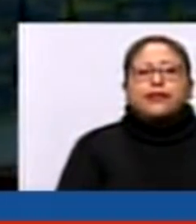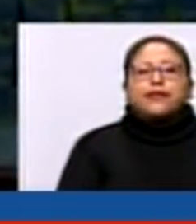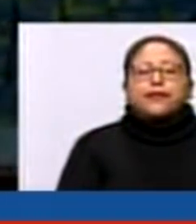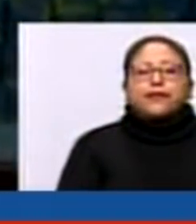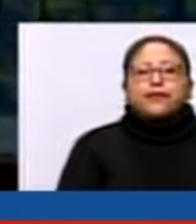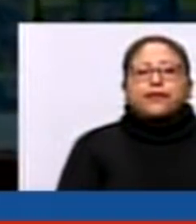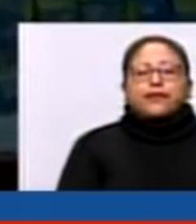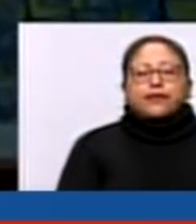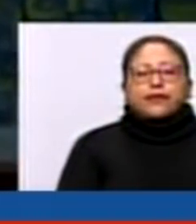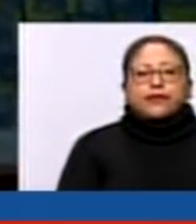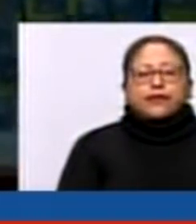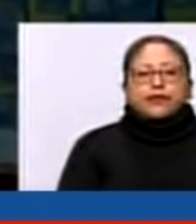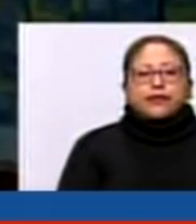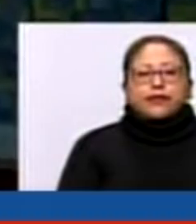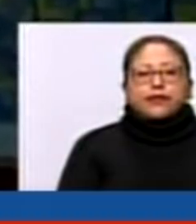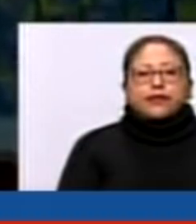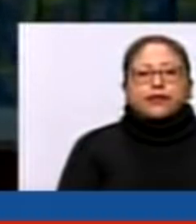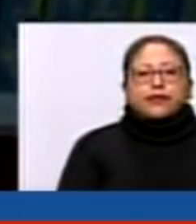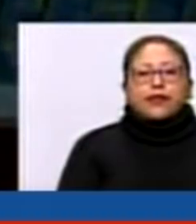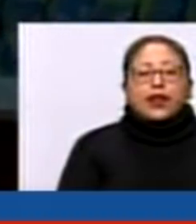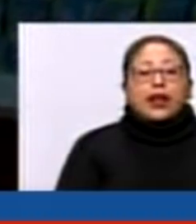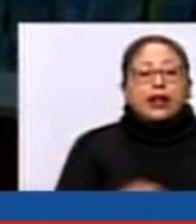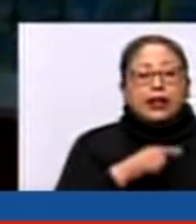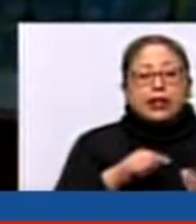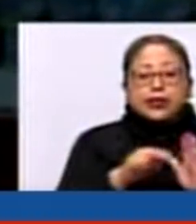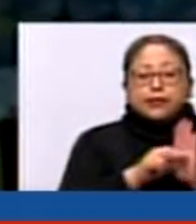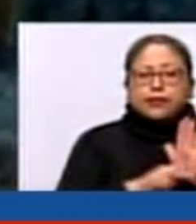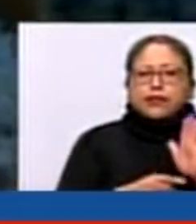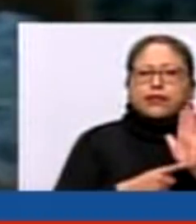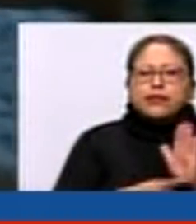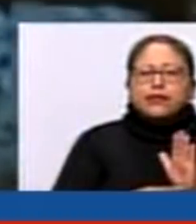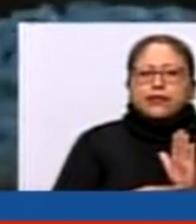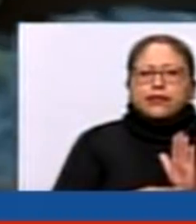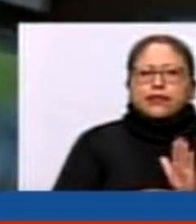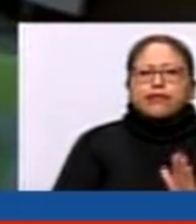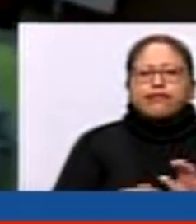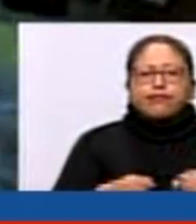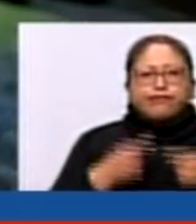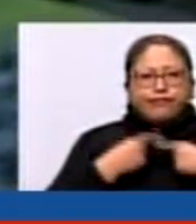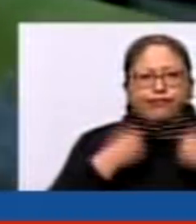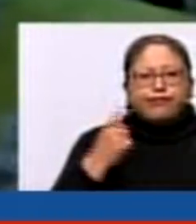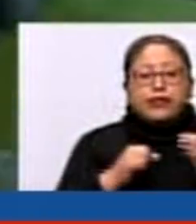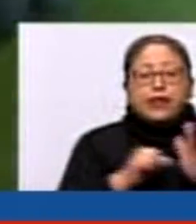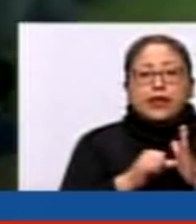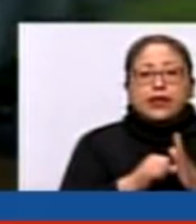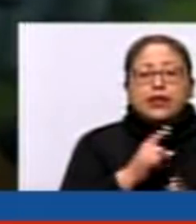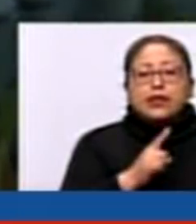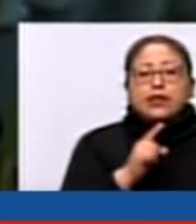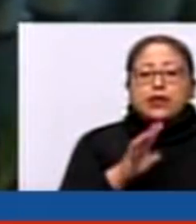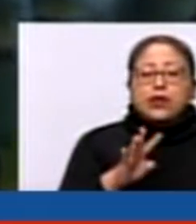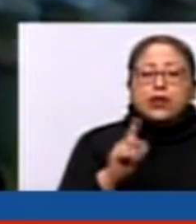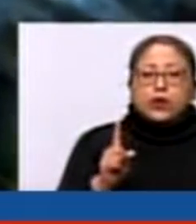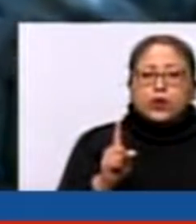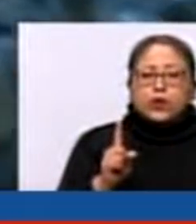a la normativa podemos manifestar lo que manifiesta el artículo 141